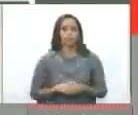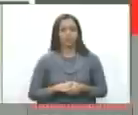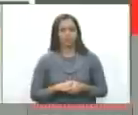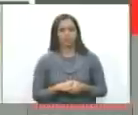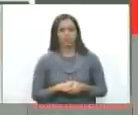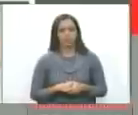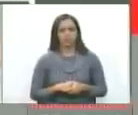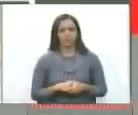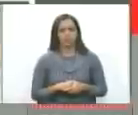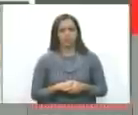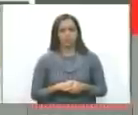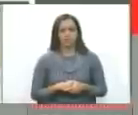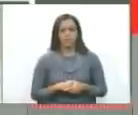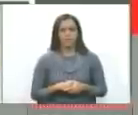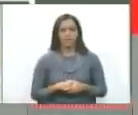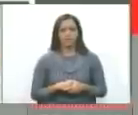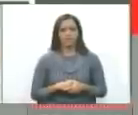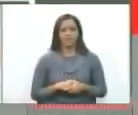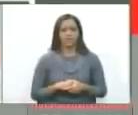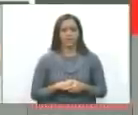sea, ¿qué va a hacer?